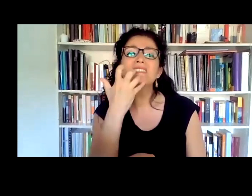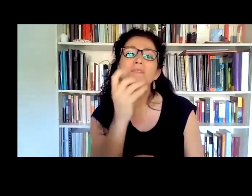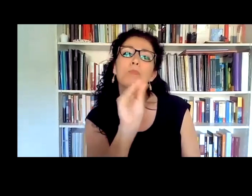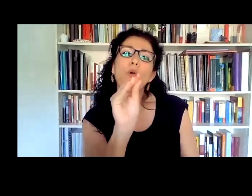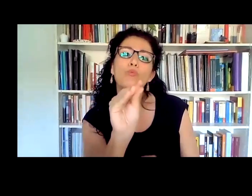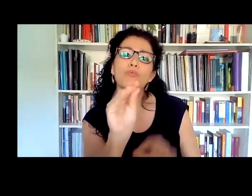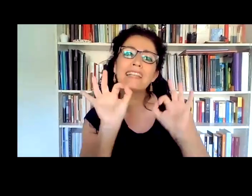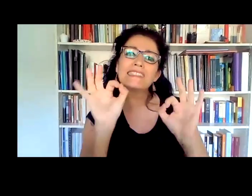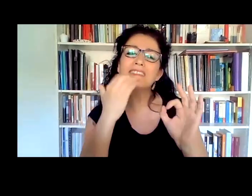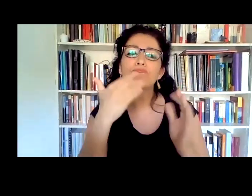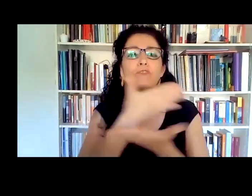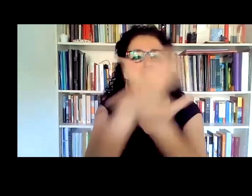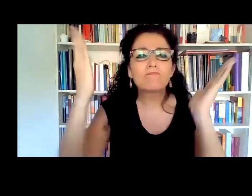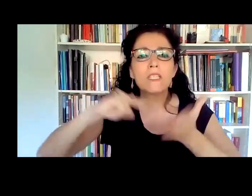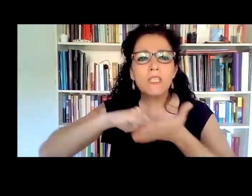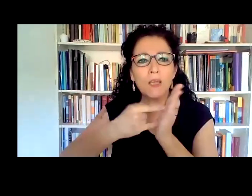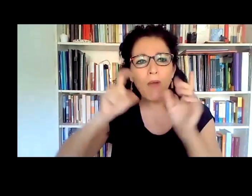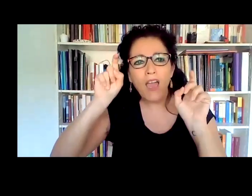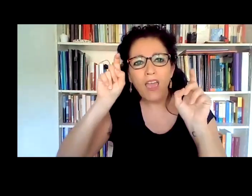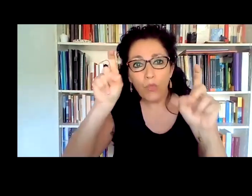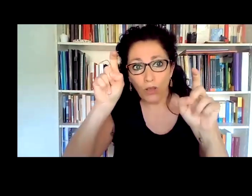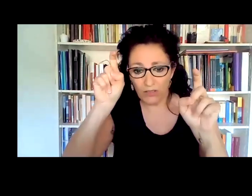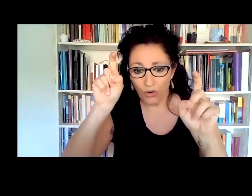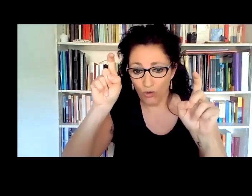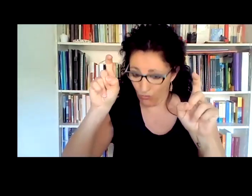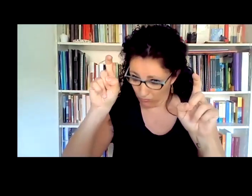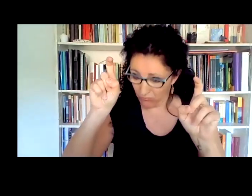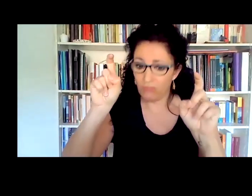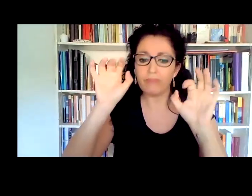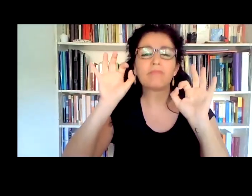manifiestan un nivel de insatisfacción en su etapa educativa.